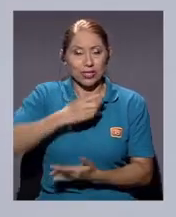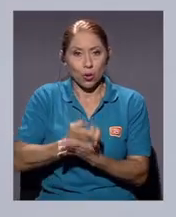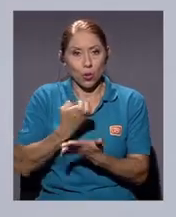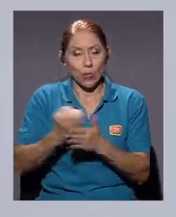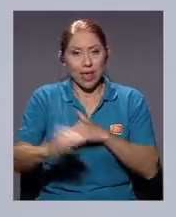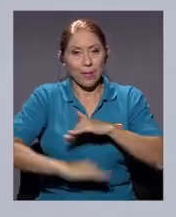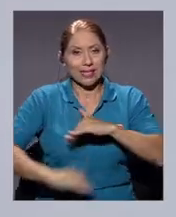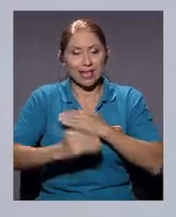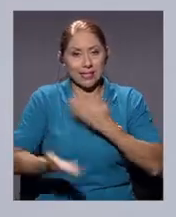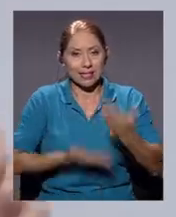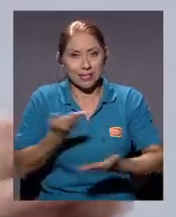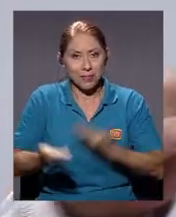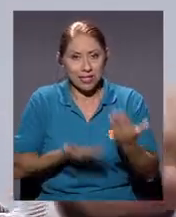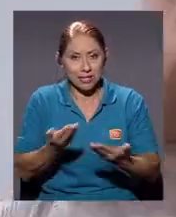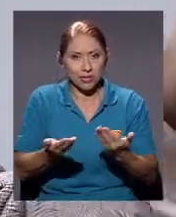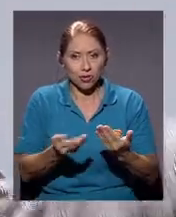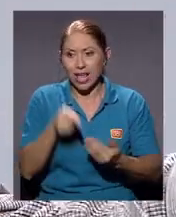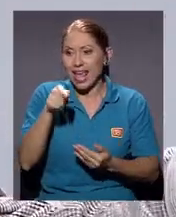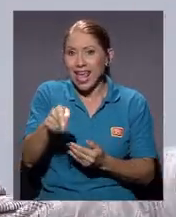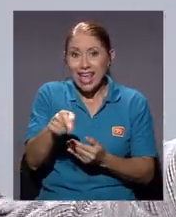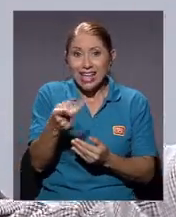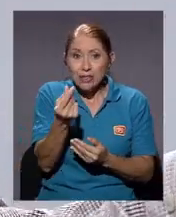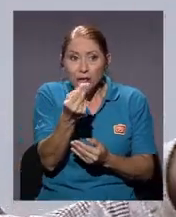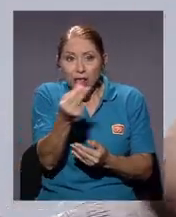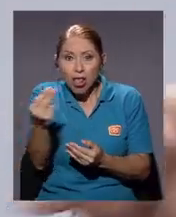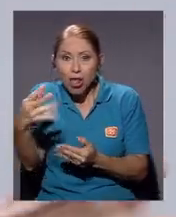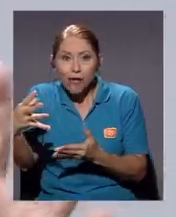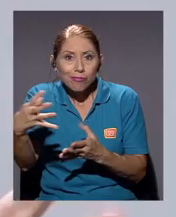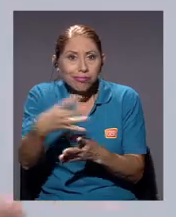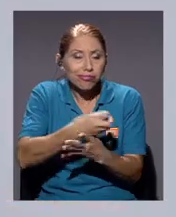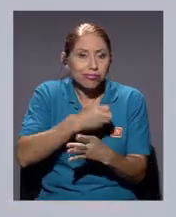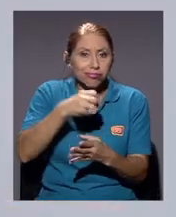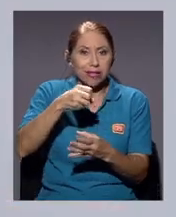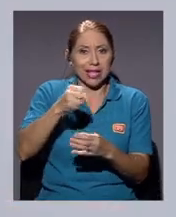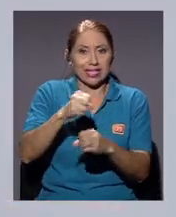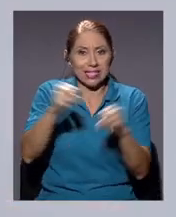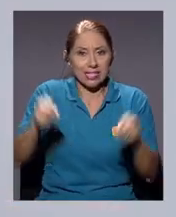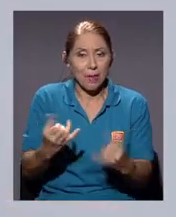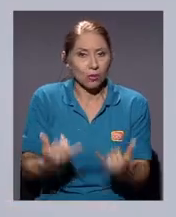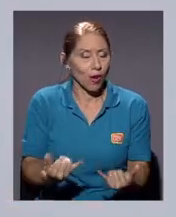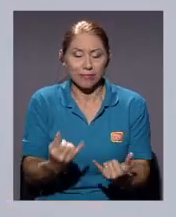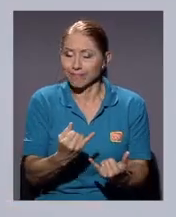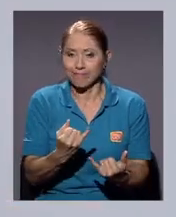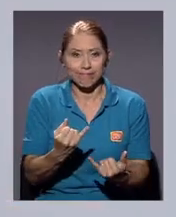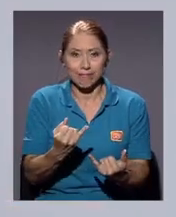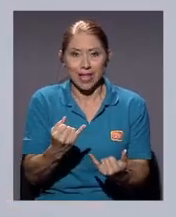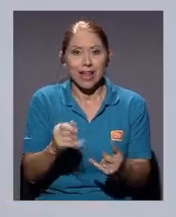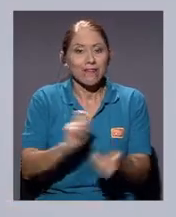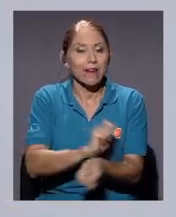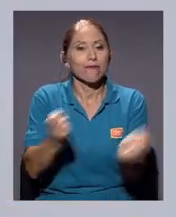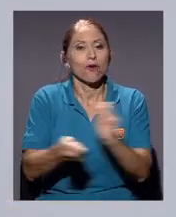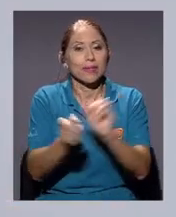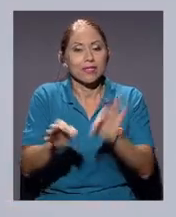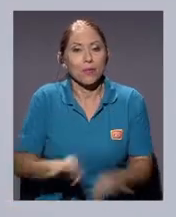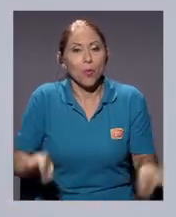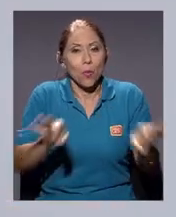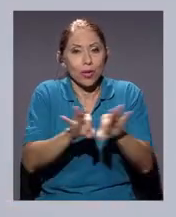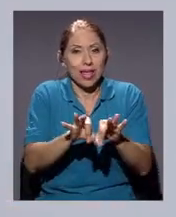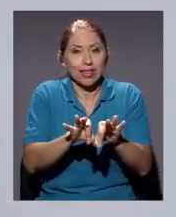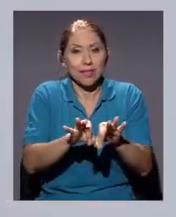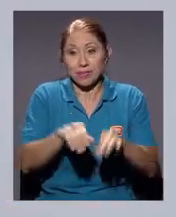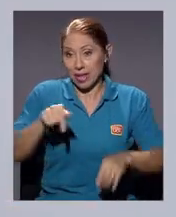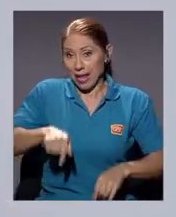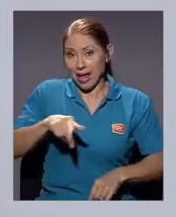basada en servicios entonces eso no está siendo captado por el sistema actual por lo tanto la reforma es importante pero hay que recordar que en costa rica